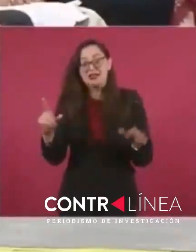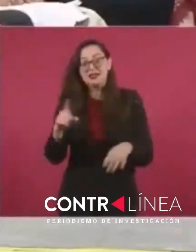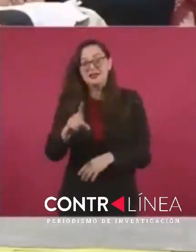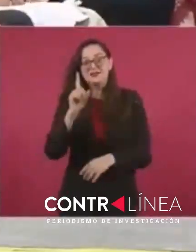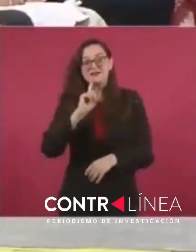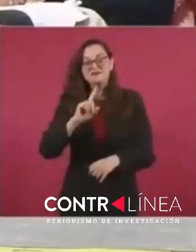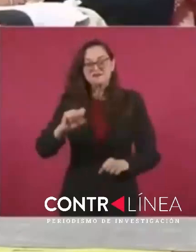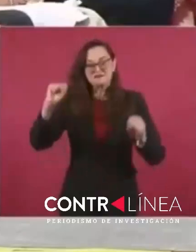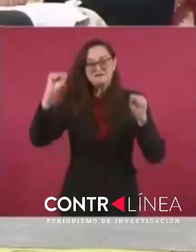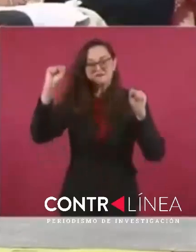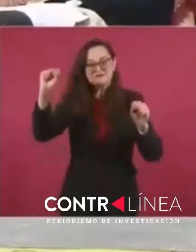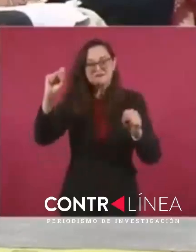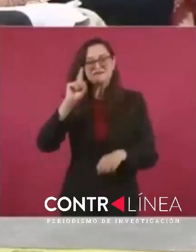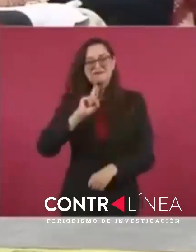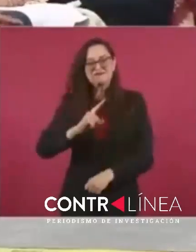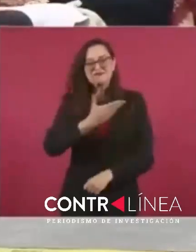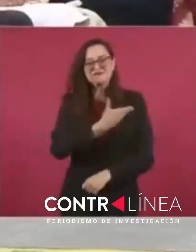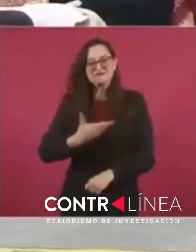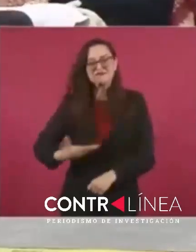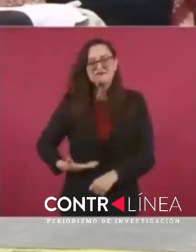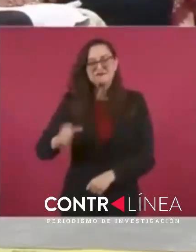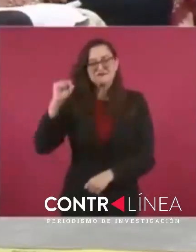Presidenta.